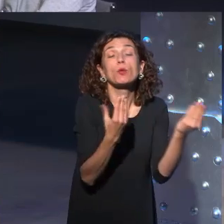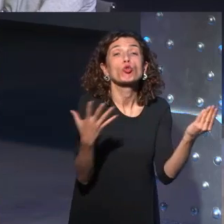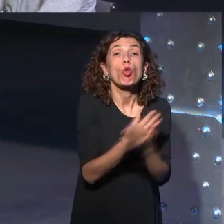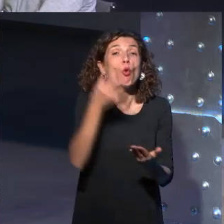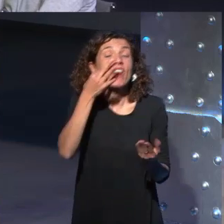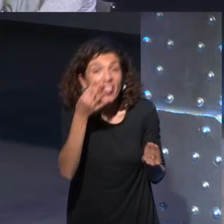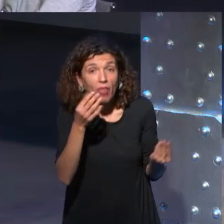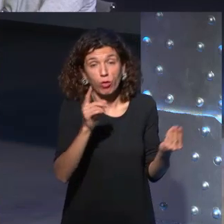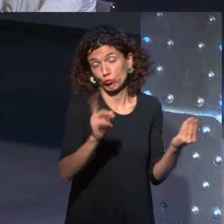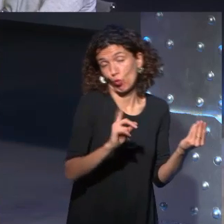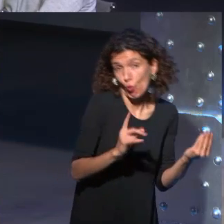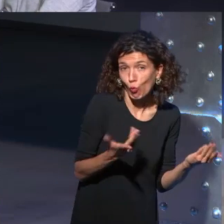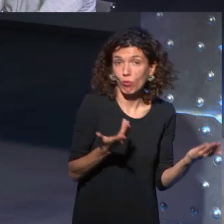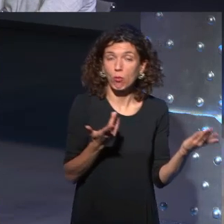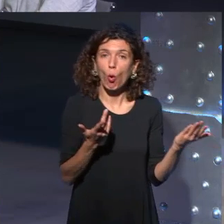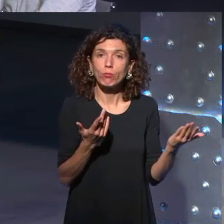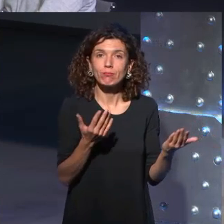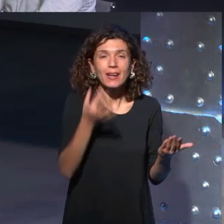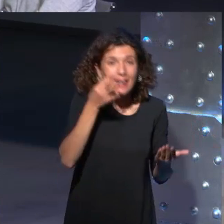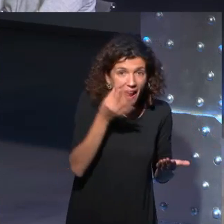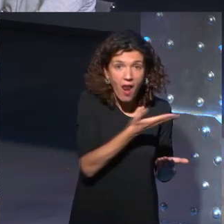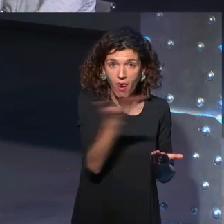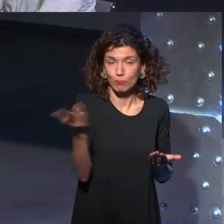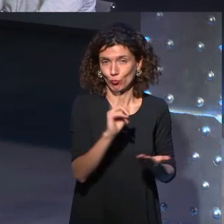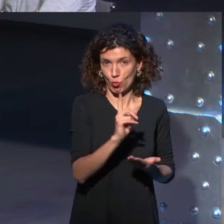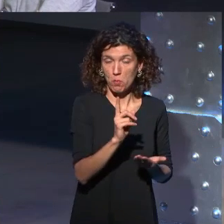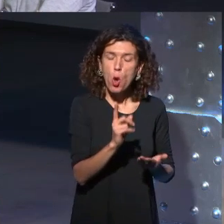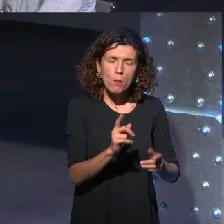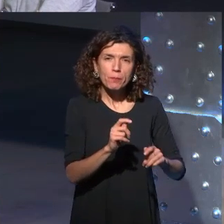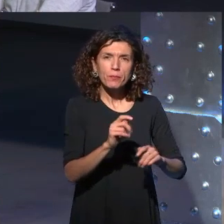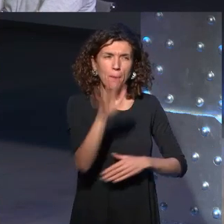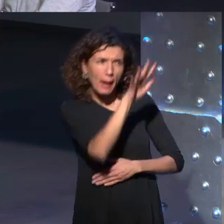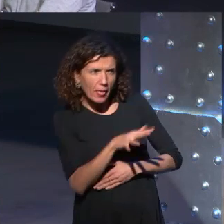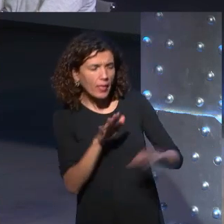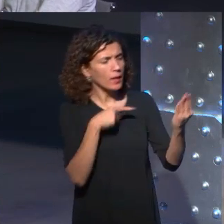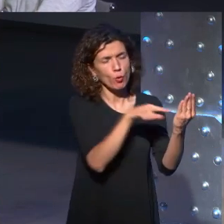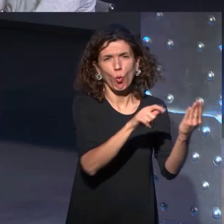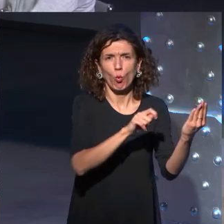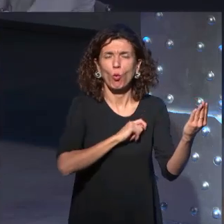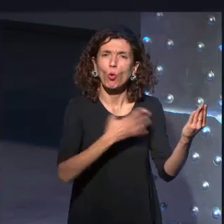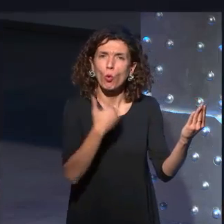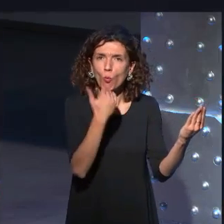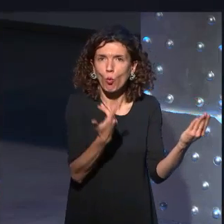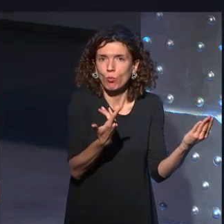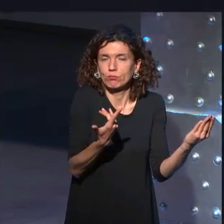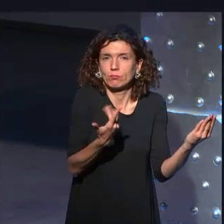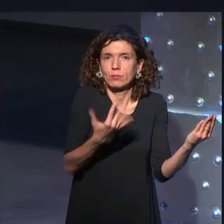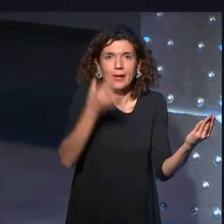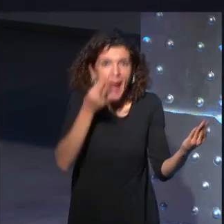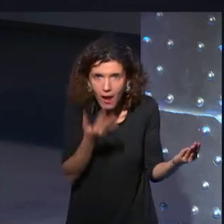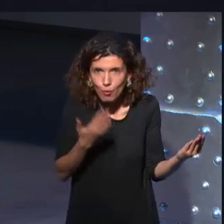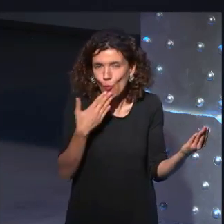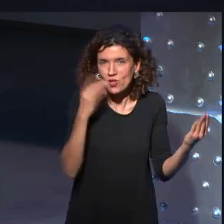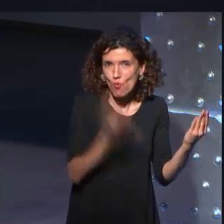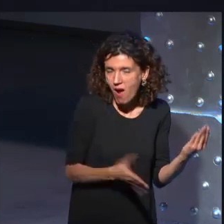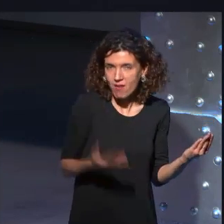son totalmente verídicas, nos pueden dar la sensación y nos dan la sensación de que merecen la pena serlo, ¿no? Y